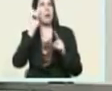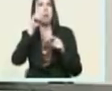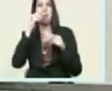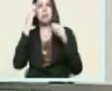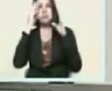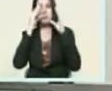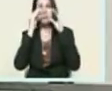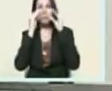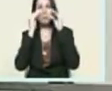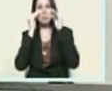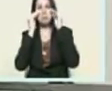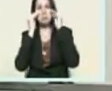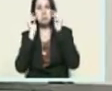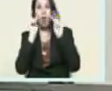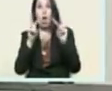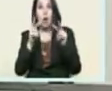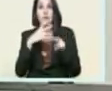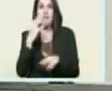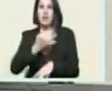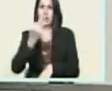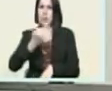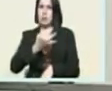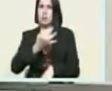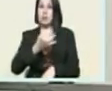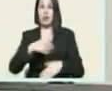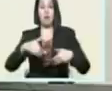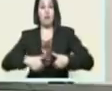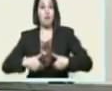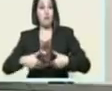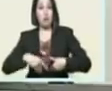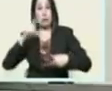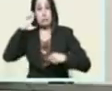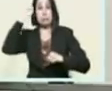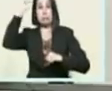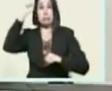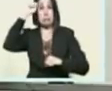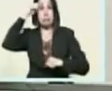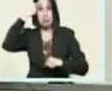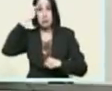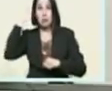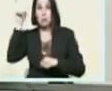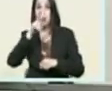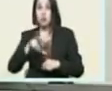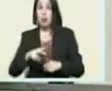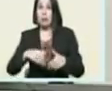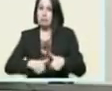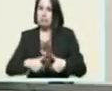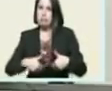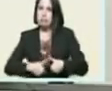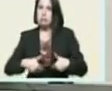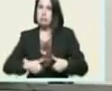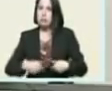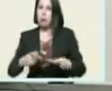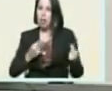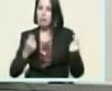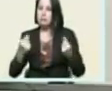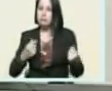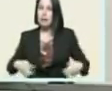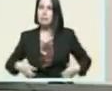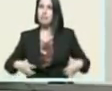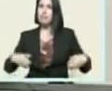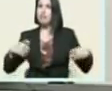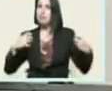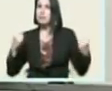sus ojos frente al esfuerzo heroico, titánico de Venezuela por crear riqueza y por distribuir